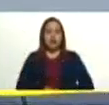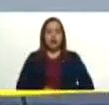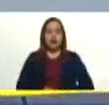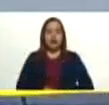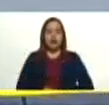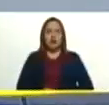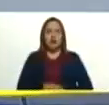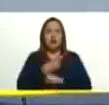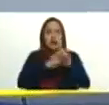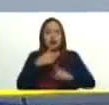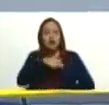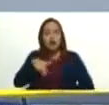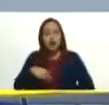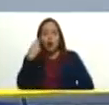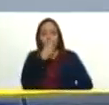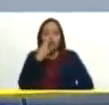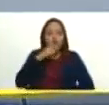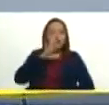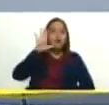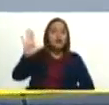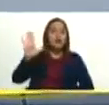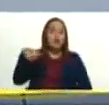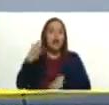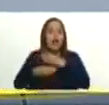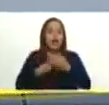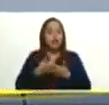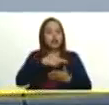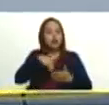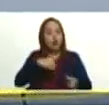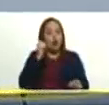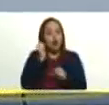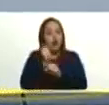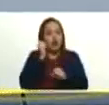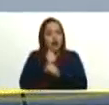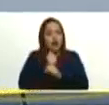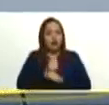Pero nosotros prometimos que íbamos a hacer nuestro trabajo